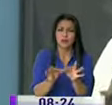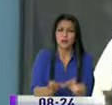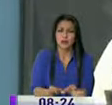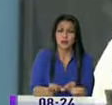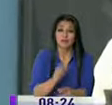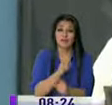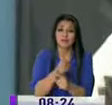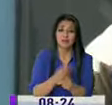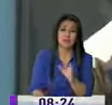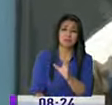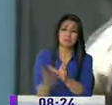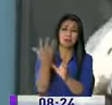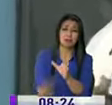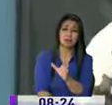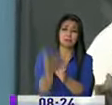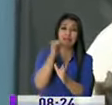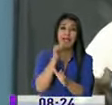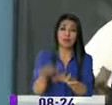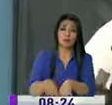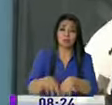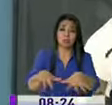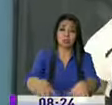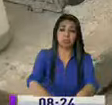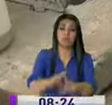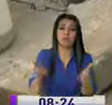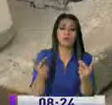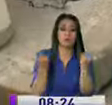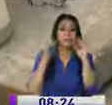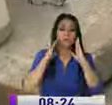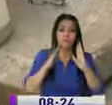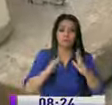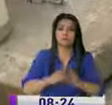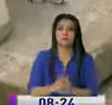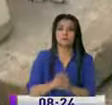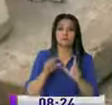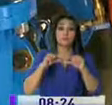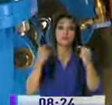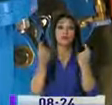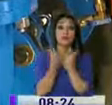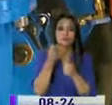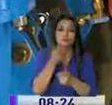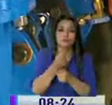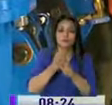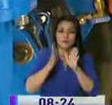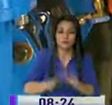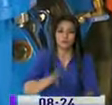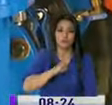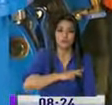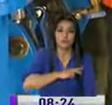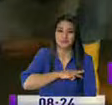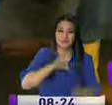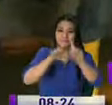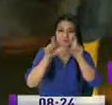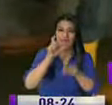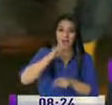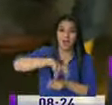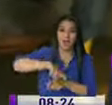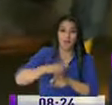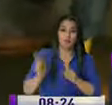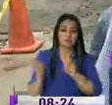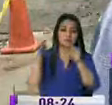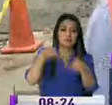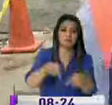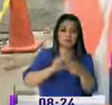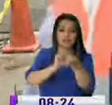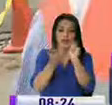estaba inundada la calle, pero antes vinieron enseguida. Una cuadrilla de trabajadores municipales acudió al lugar para cambiar la tubería